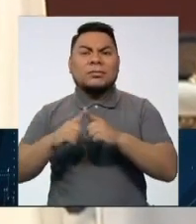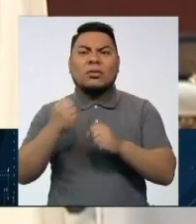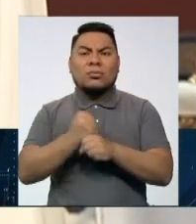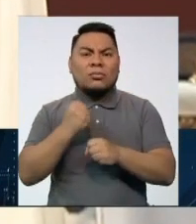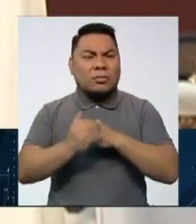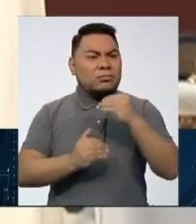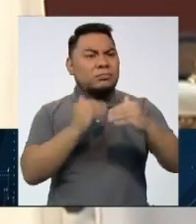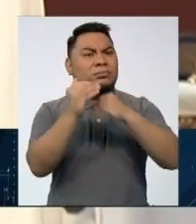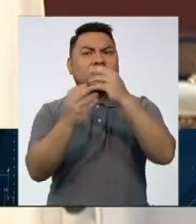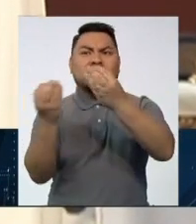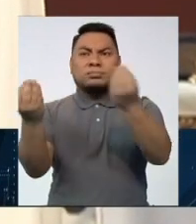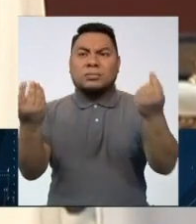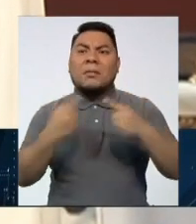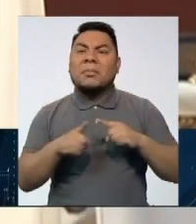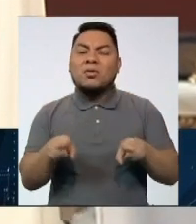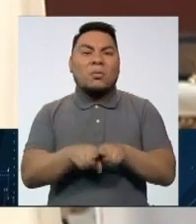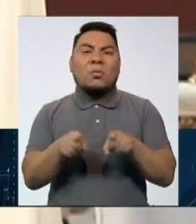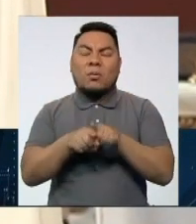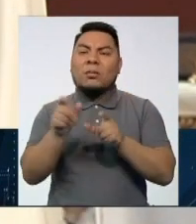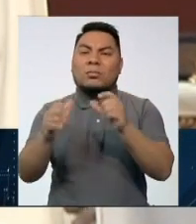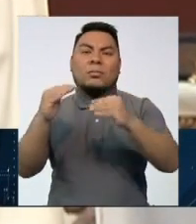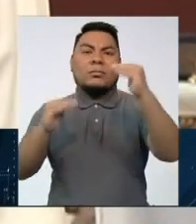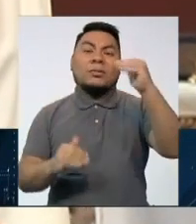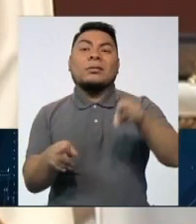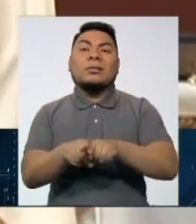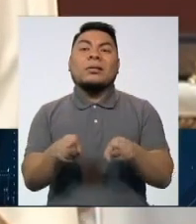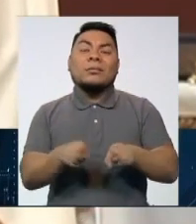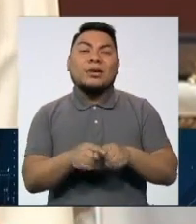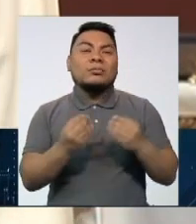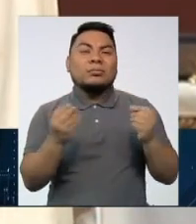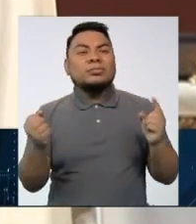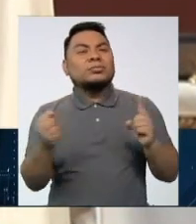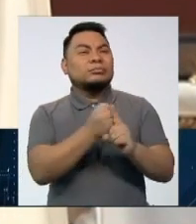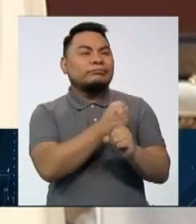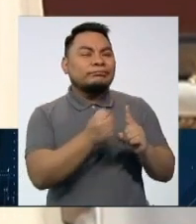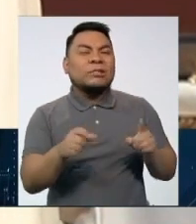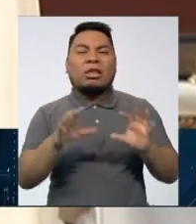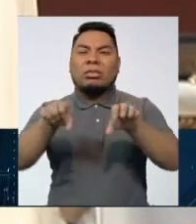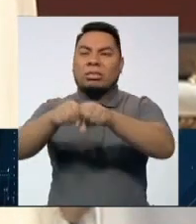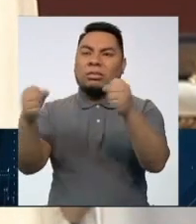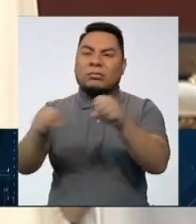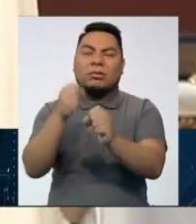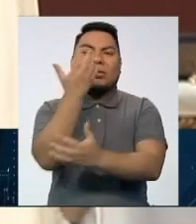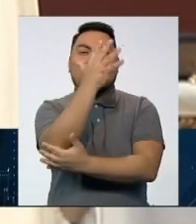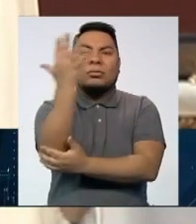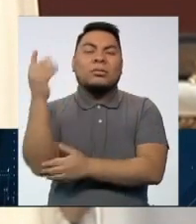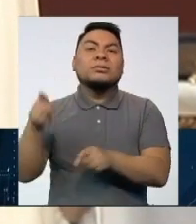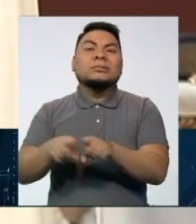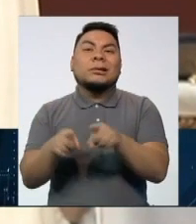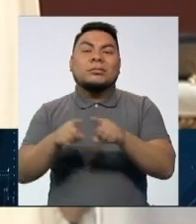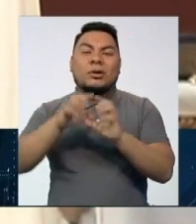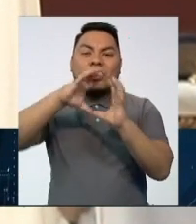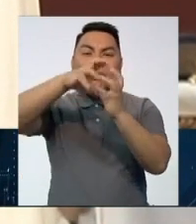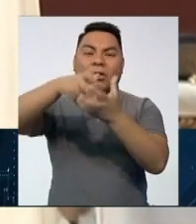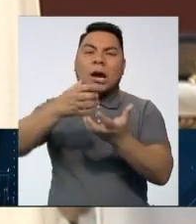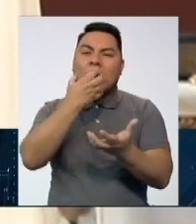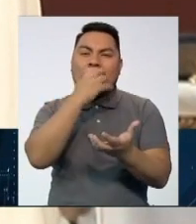producción global, época del maltrato de la naturaleza y del calentamiento